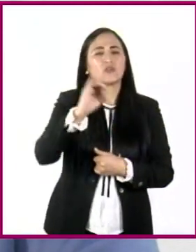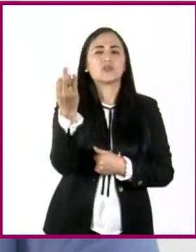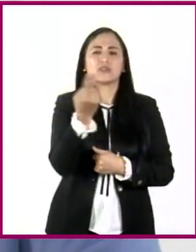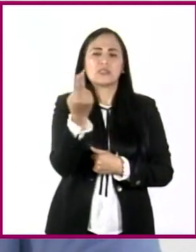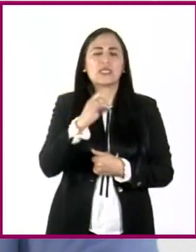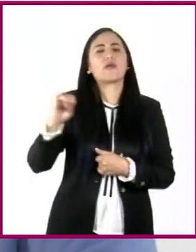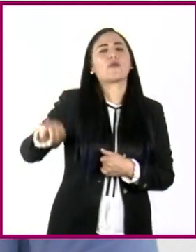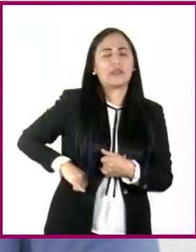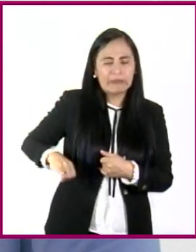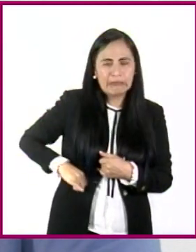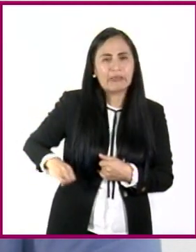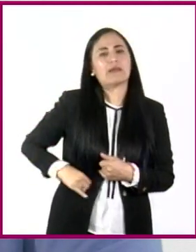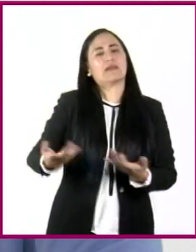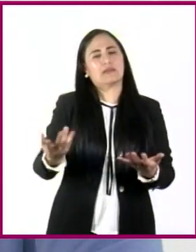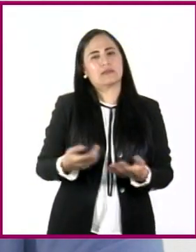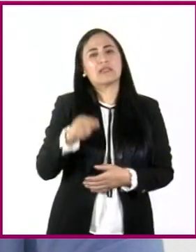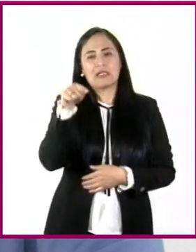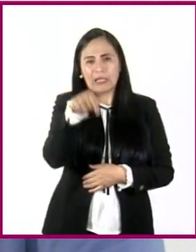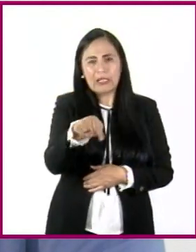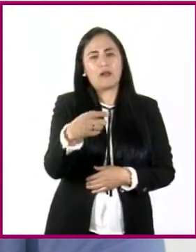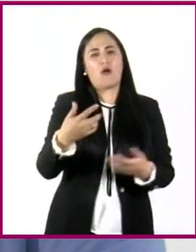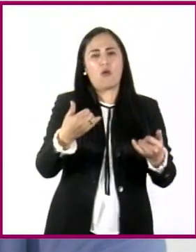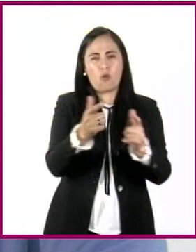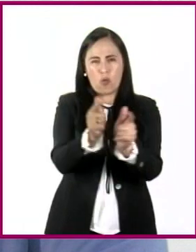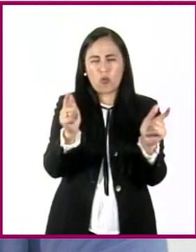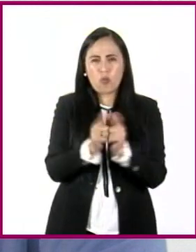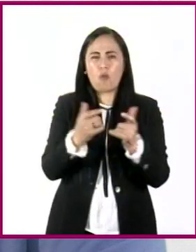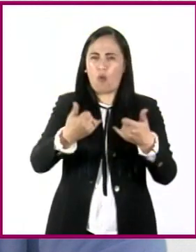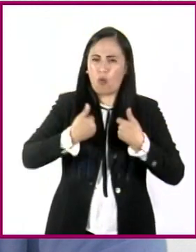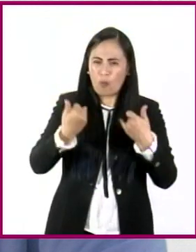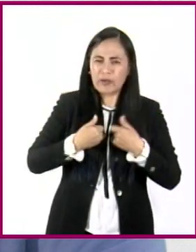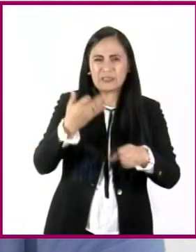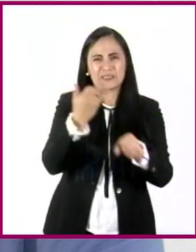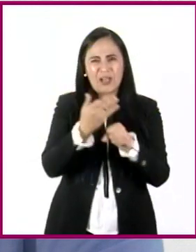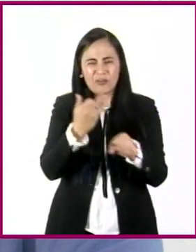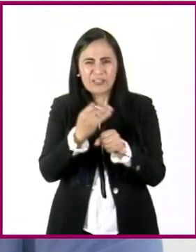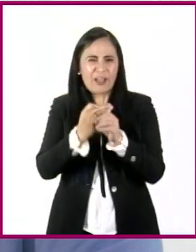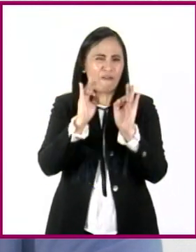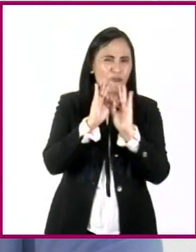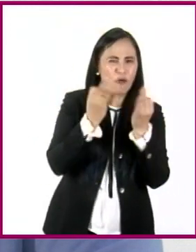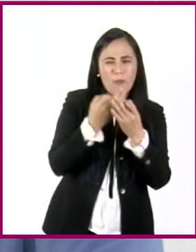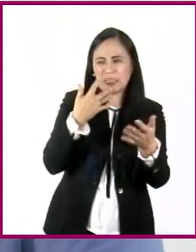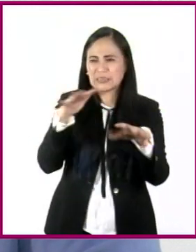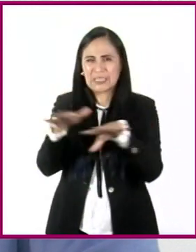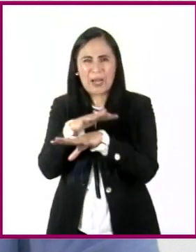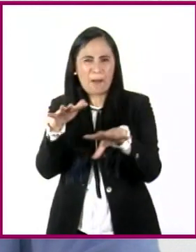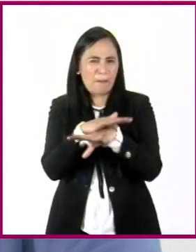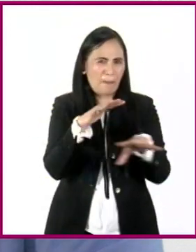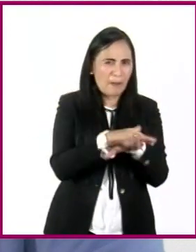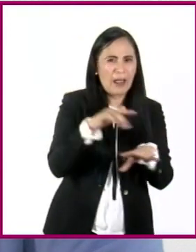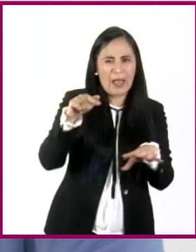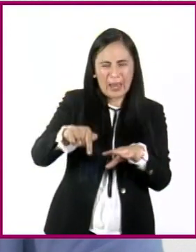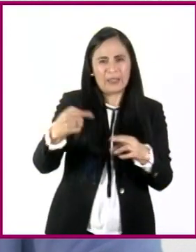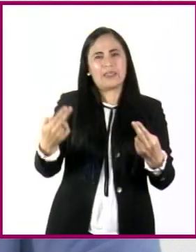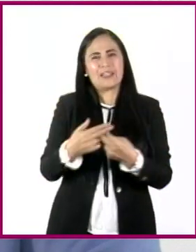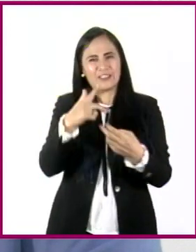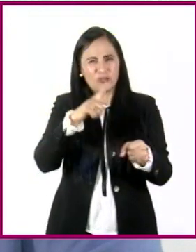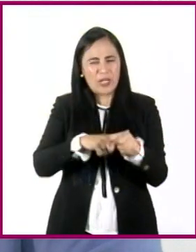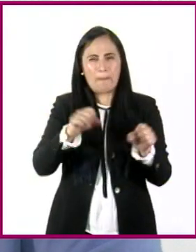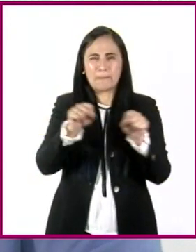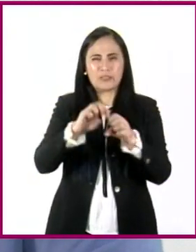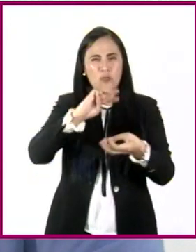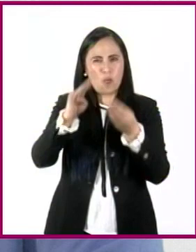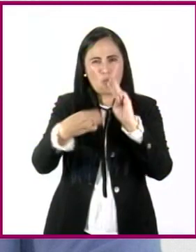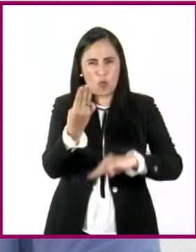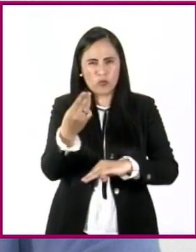nuestro experto, es la juventud la que está marcando la dinámica de cambio en el acontecer político nacional y global. De ahí la importancia de que